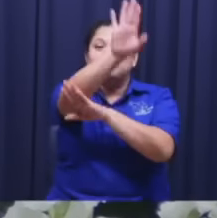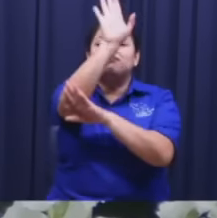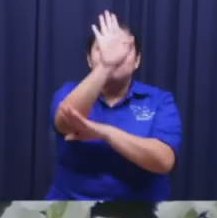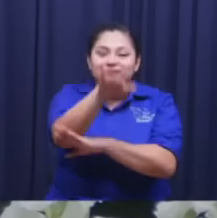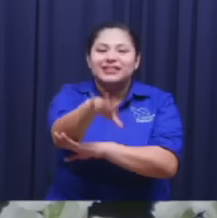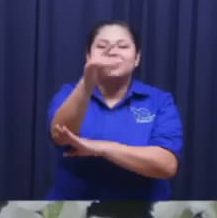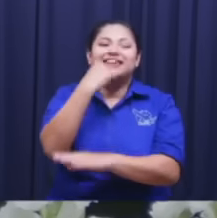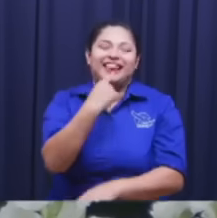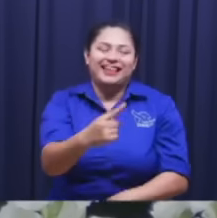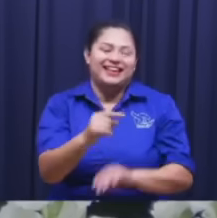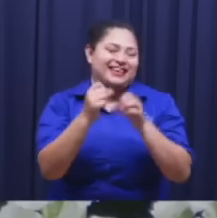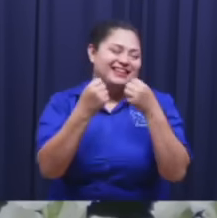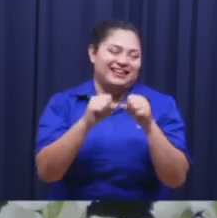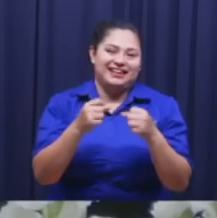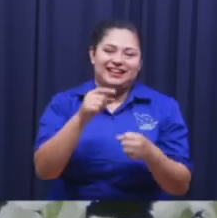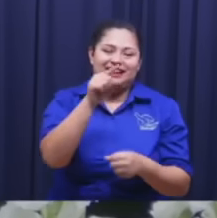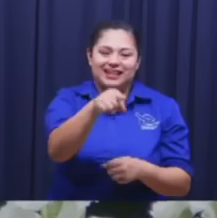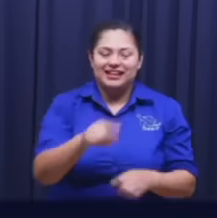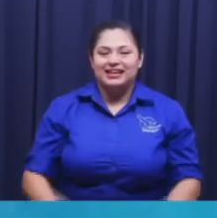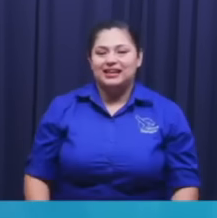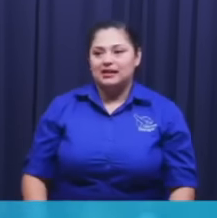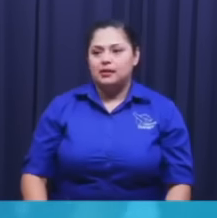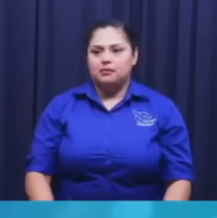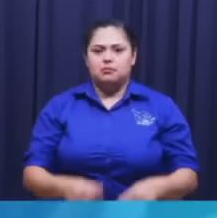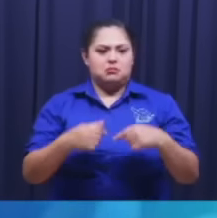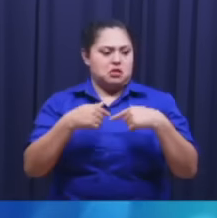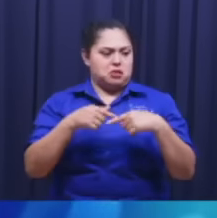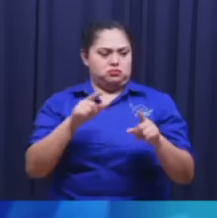no es cierto, ¿va? Pues yo no me muevo, mijo.